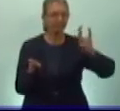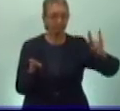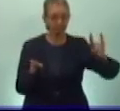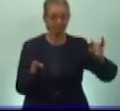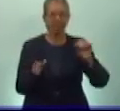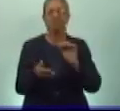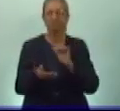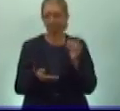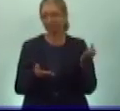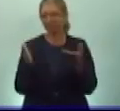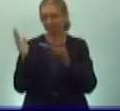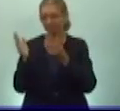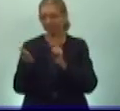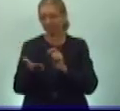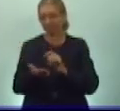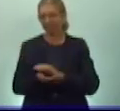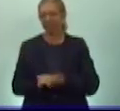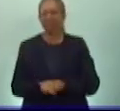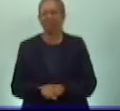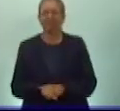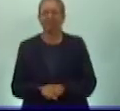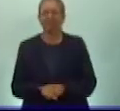realizar la actividad.